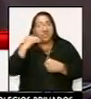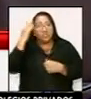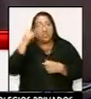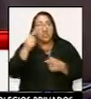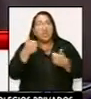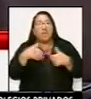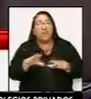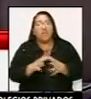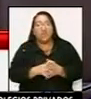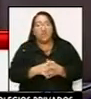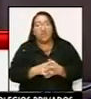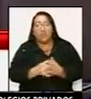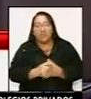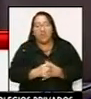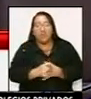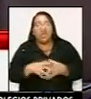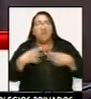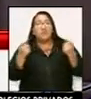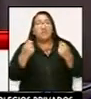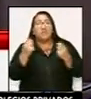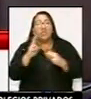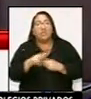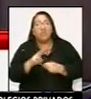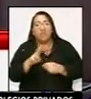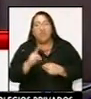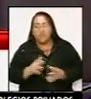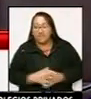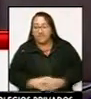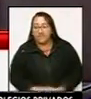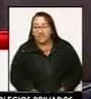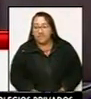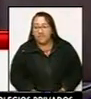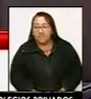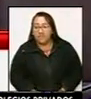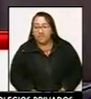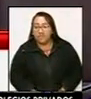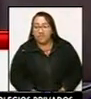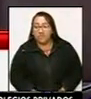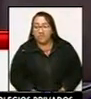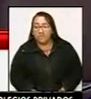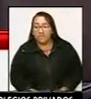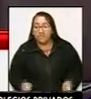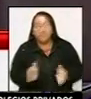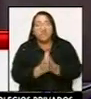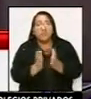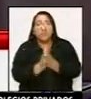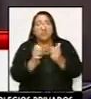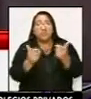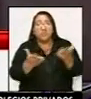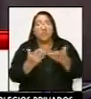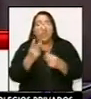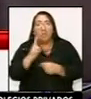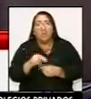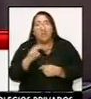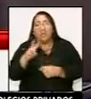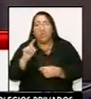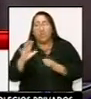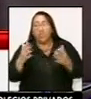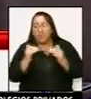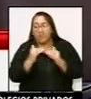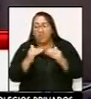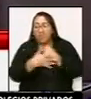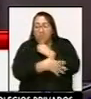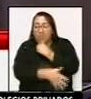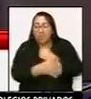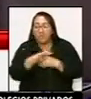están abandonados. ¿De qué vamos a celebrar el 2021? ¿Vamos a aplaudir bienvenido 2021 cuando hay una desigualdad, una